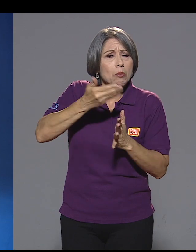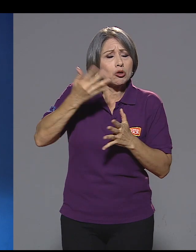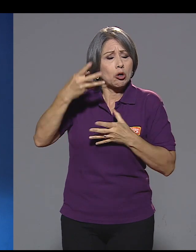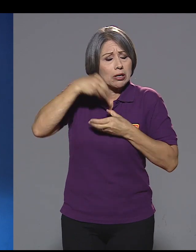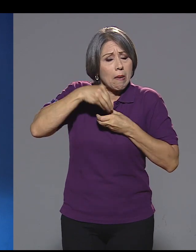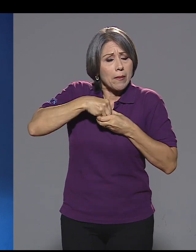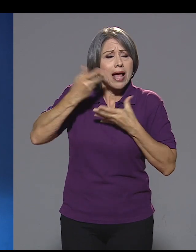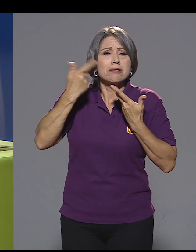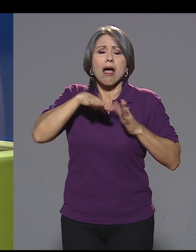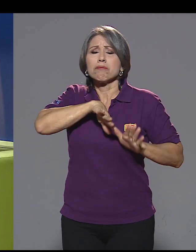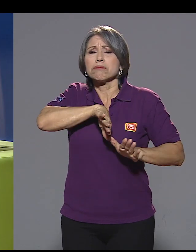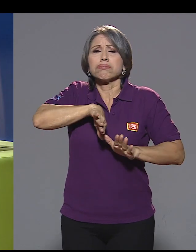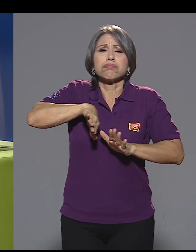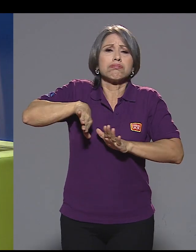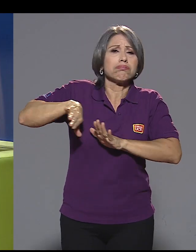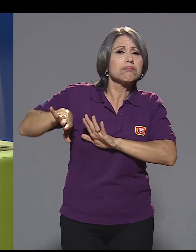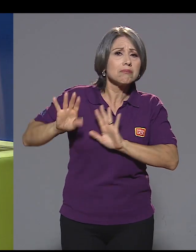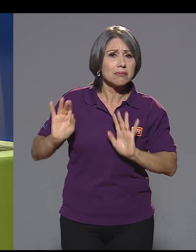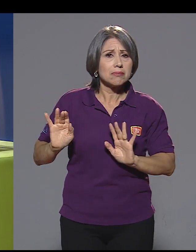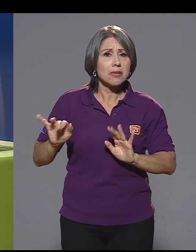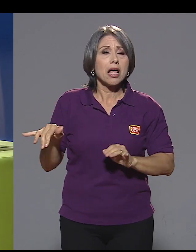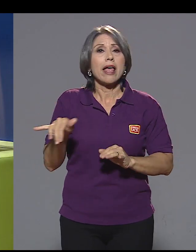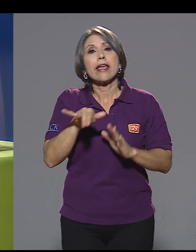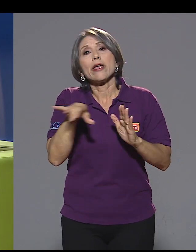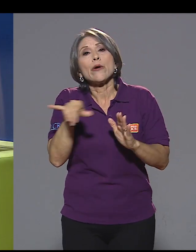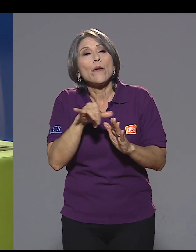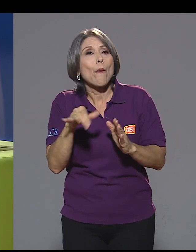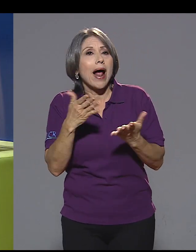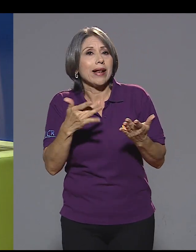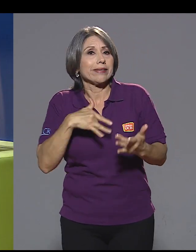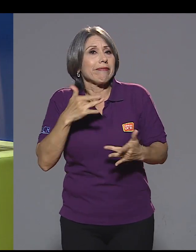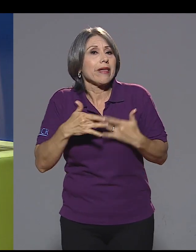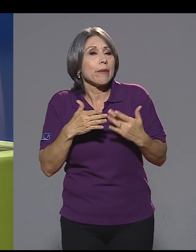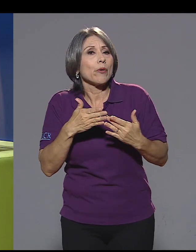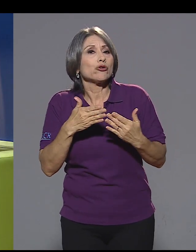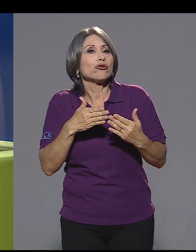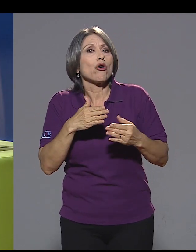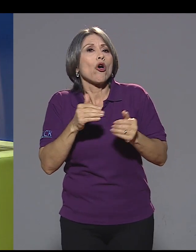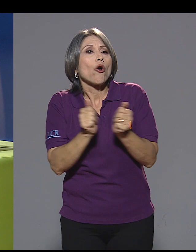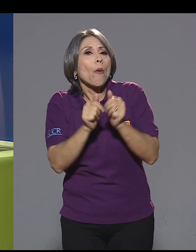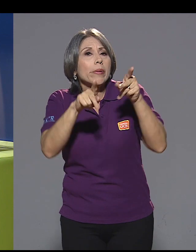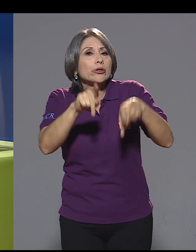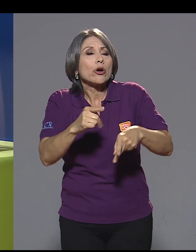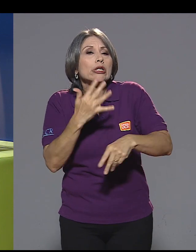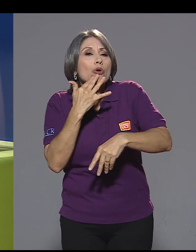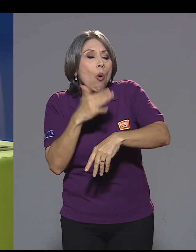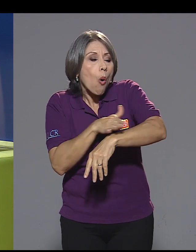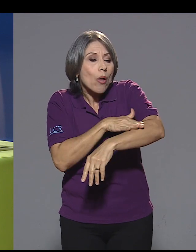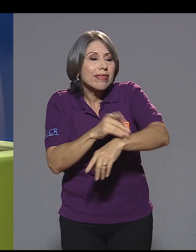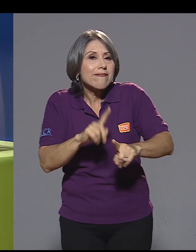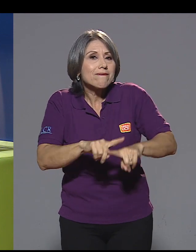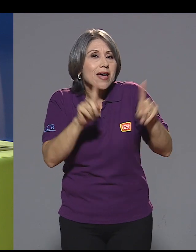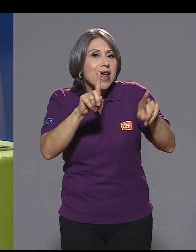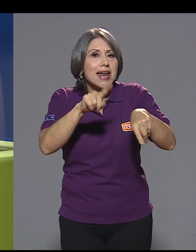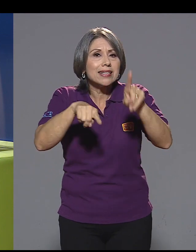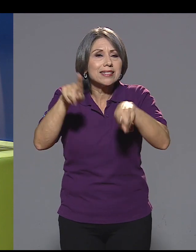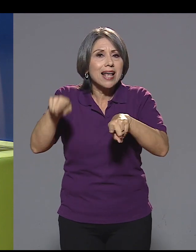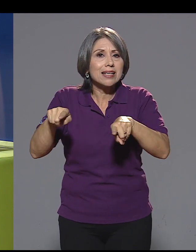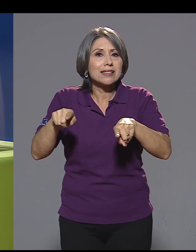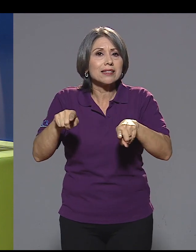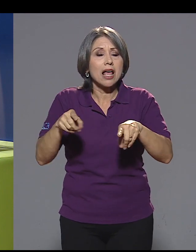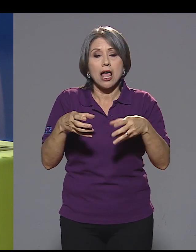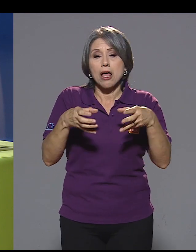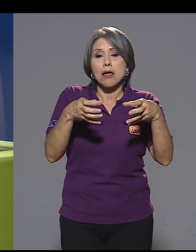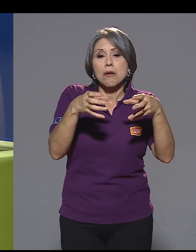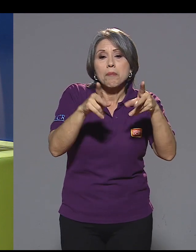que tenemos dentro, así como los tenemos en relación a etnias diversas, a poblaciones